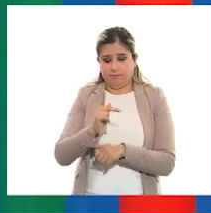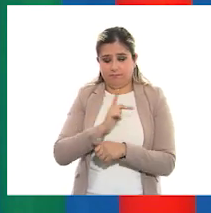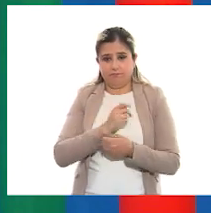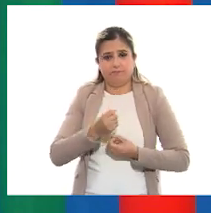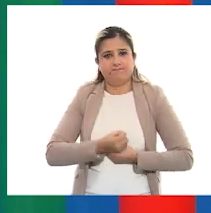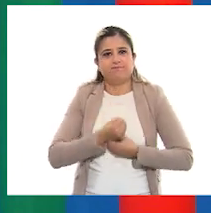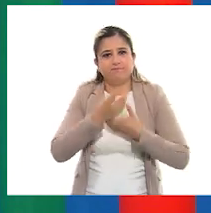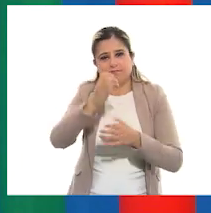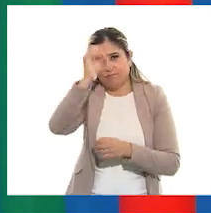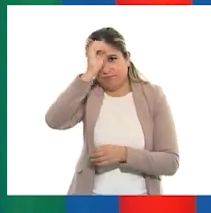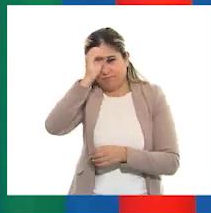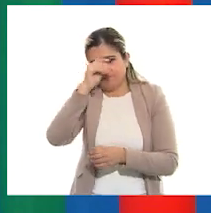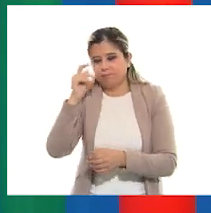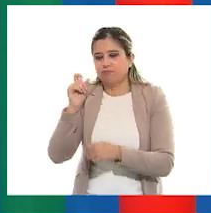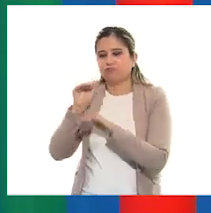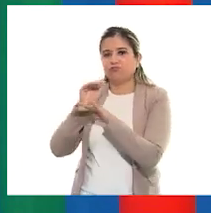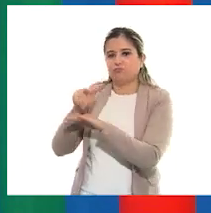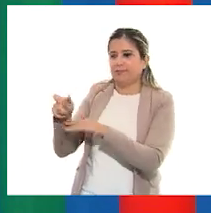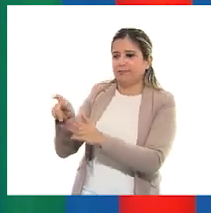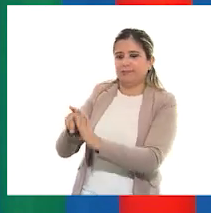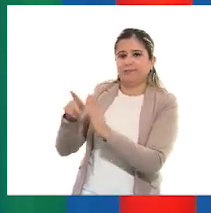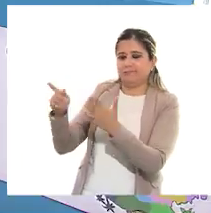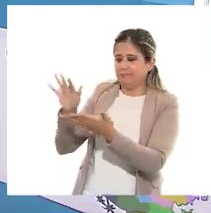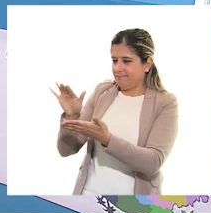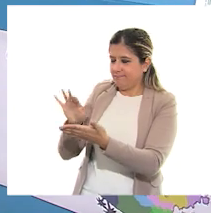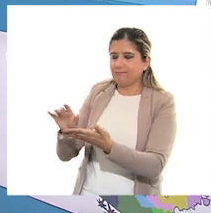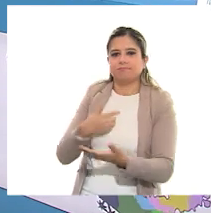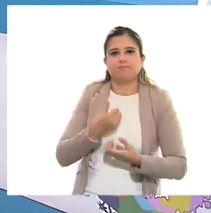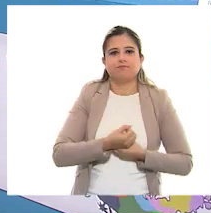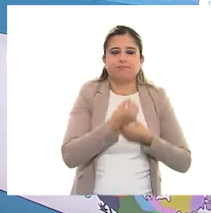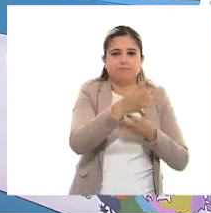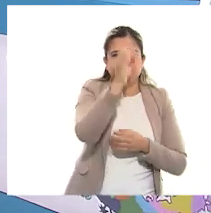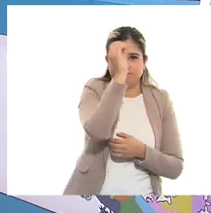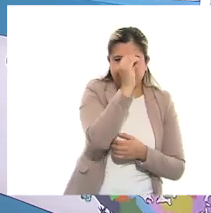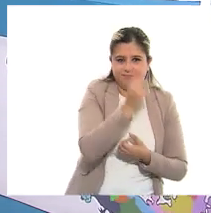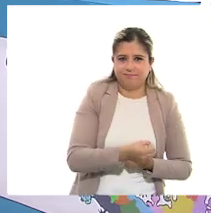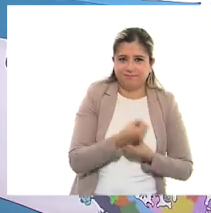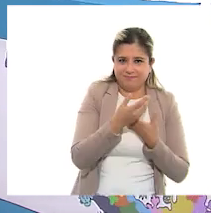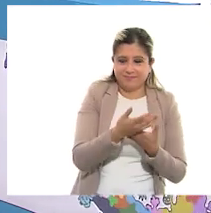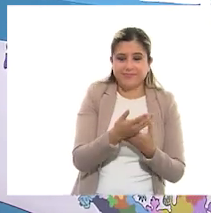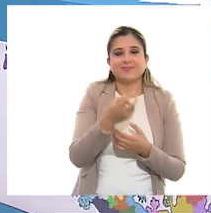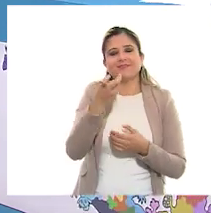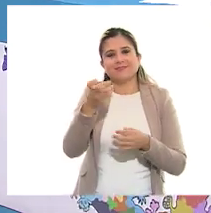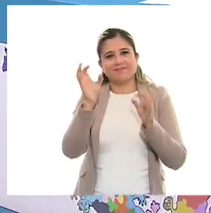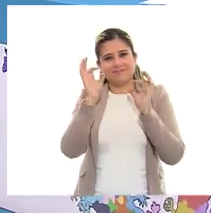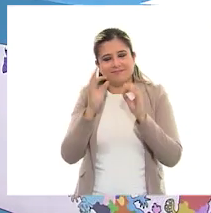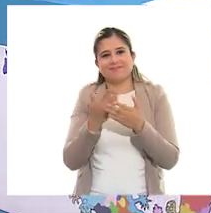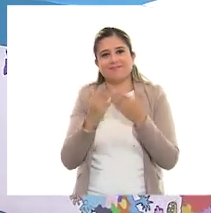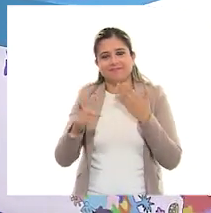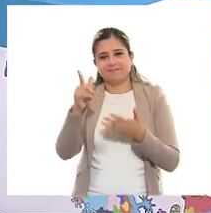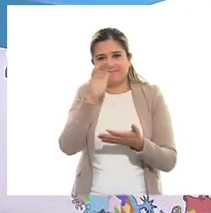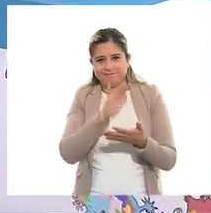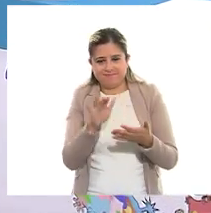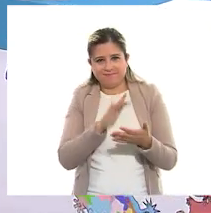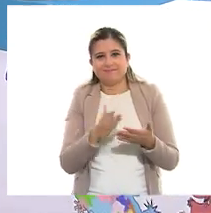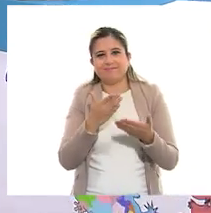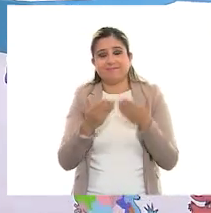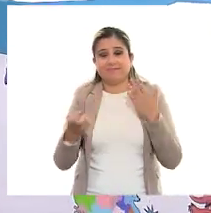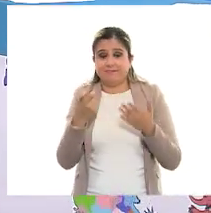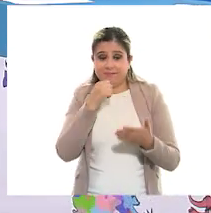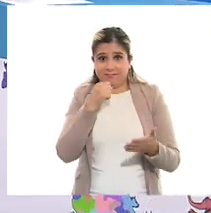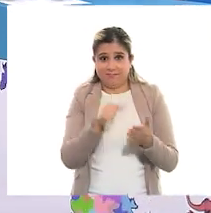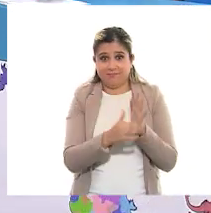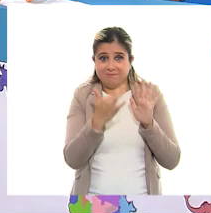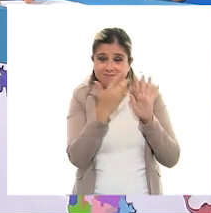el contenido del artículo. Pues estuviste en lo correcto, María, y es lo que ahora analizaremos. En este tipo de